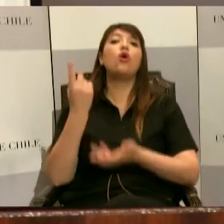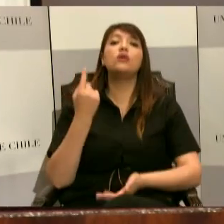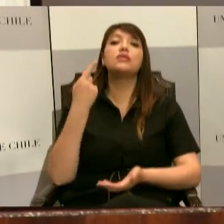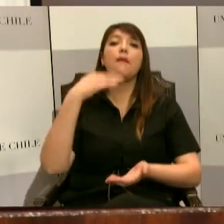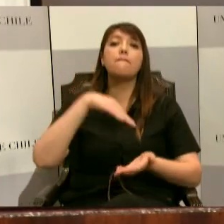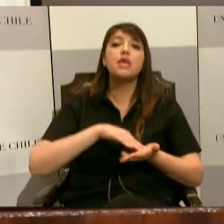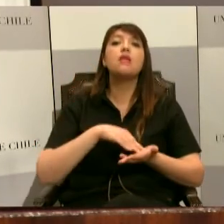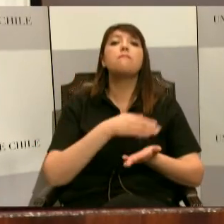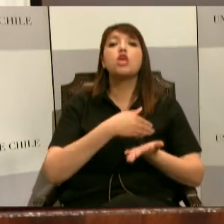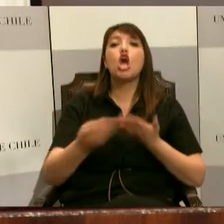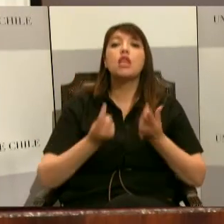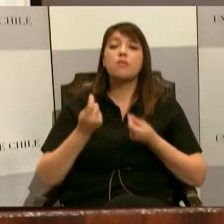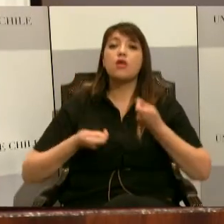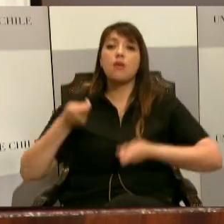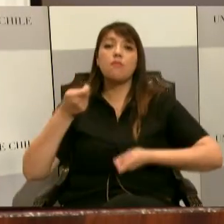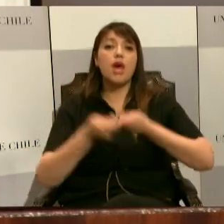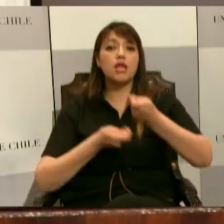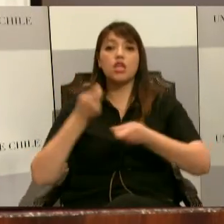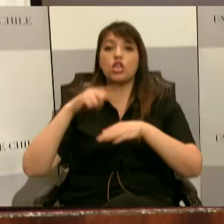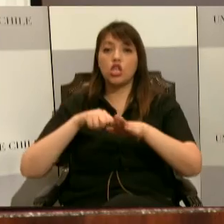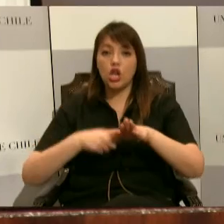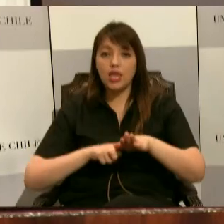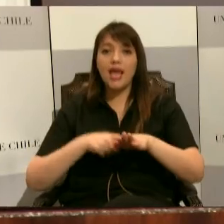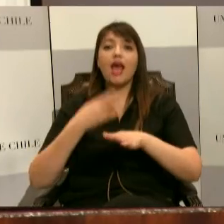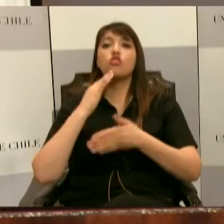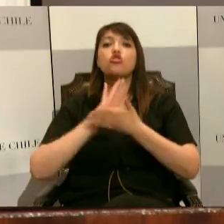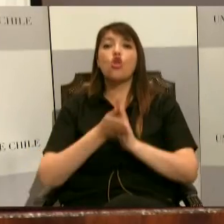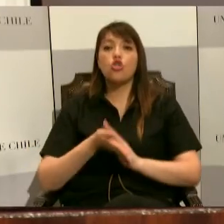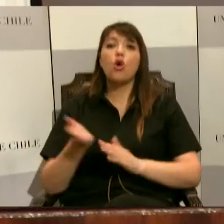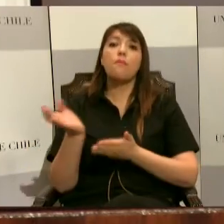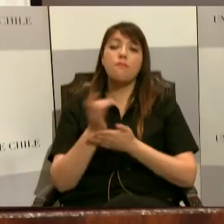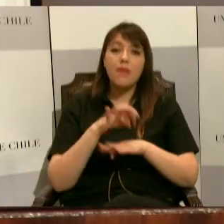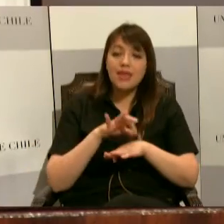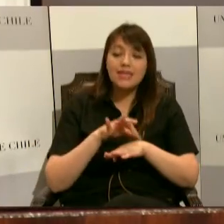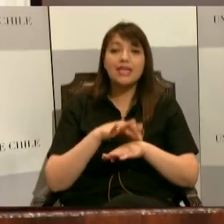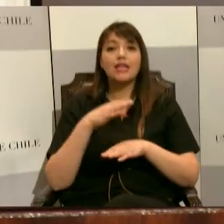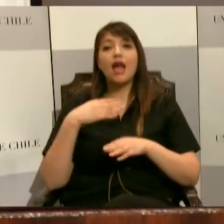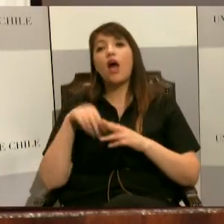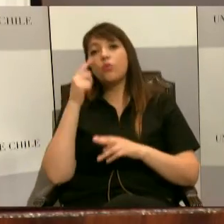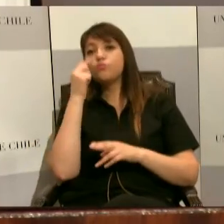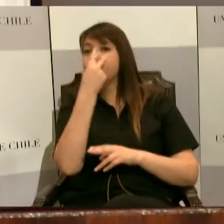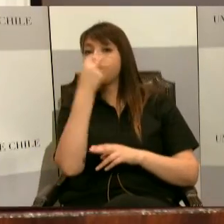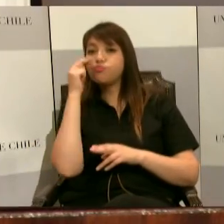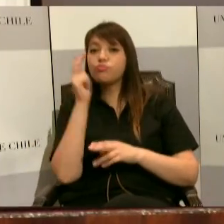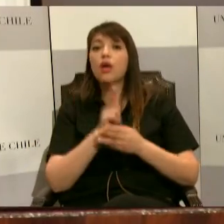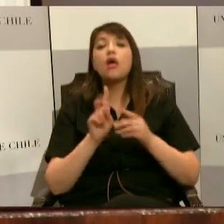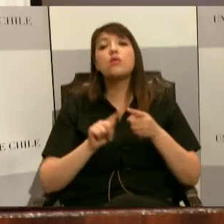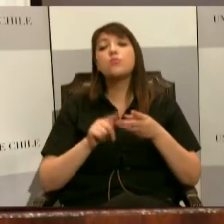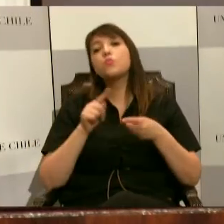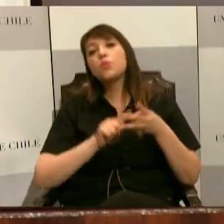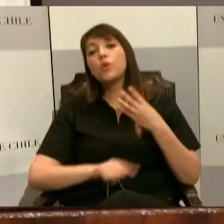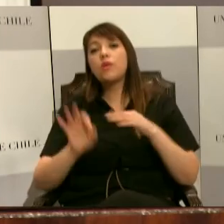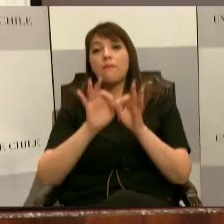de pesos que serán invertidos en imagenología, endoscopía digestiva, medicina nuclear, oftalmología, UCI coronaria, UCI pediátrica